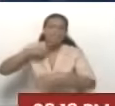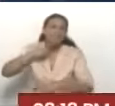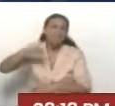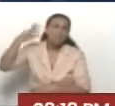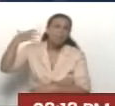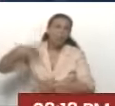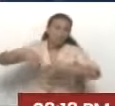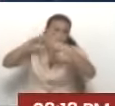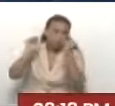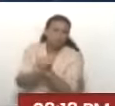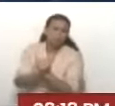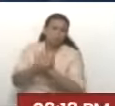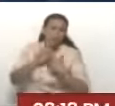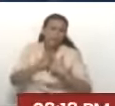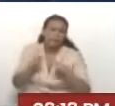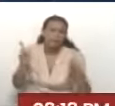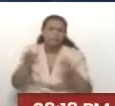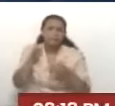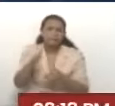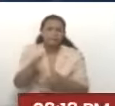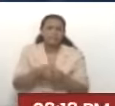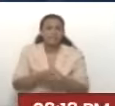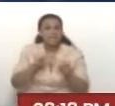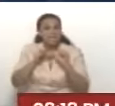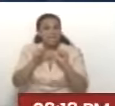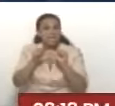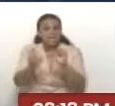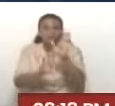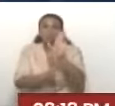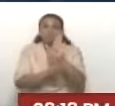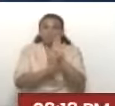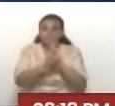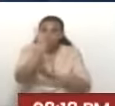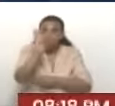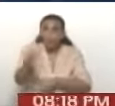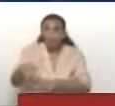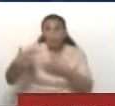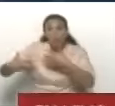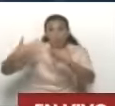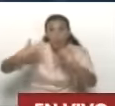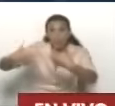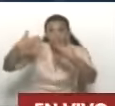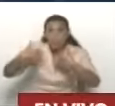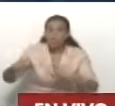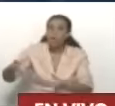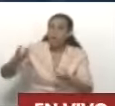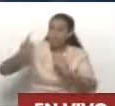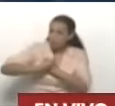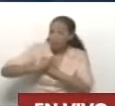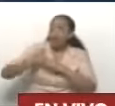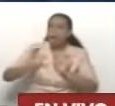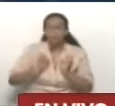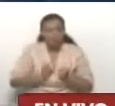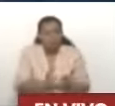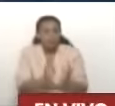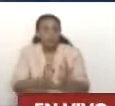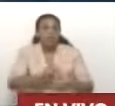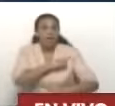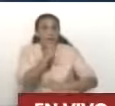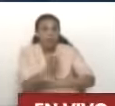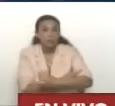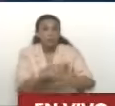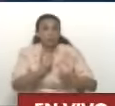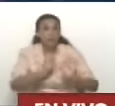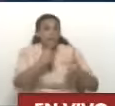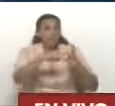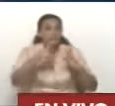Aquí estamos como parte, por supuesto, de seguir conduciendo parte de sus orientaciones. Usted hablaba, presidente, de las potencialidades,